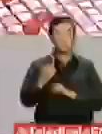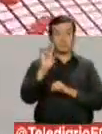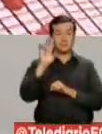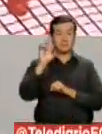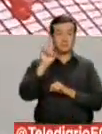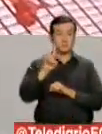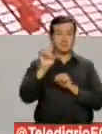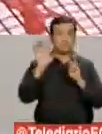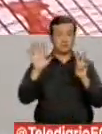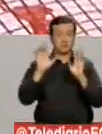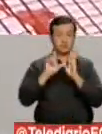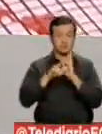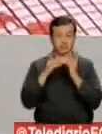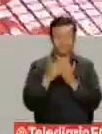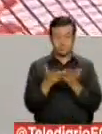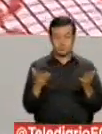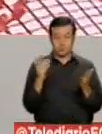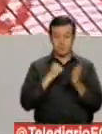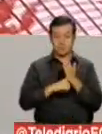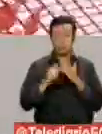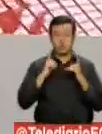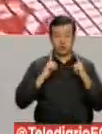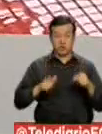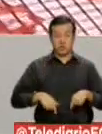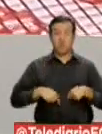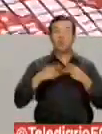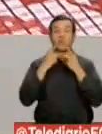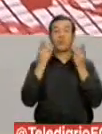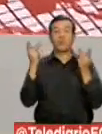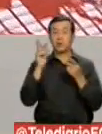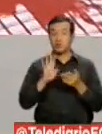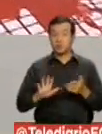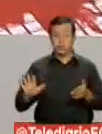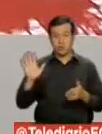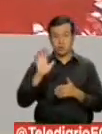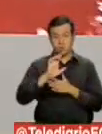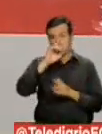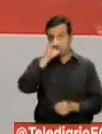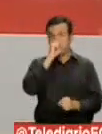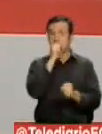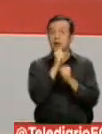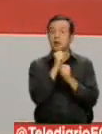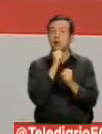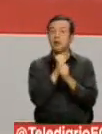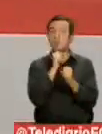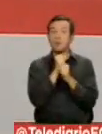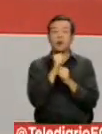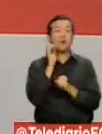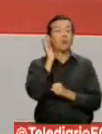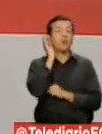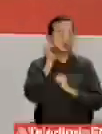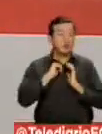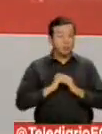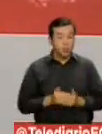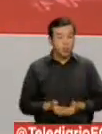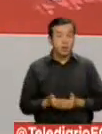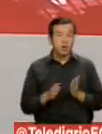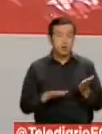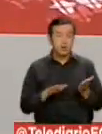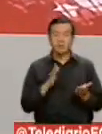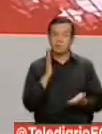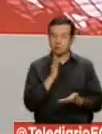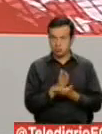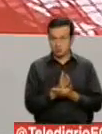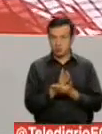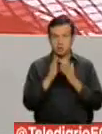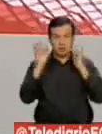6:17 y el Ministerio de Salud Pública en todas sus unidades de atención a nivel nacional trabaja en la reducción de muertes maternas a través de estrategias